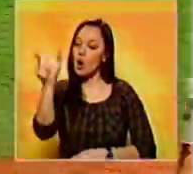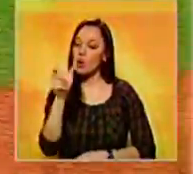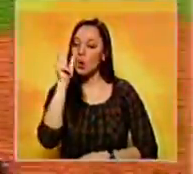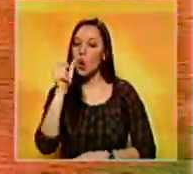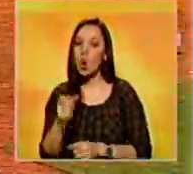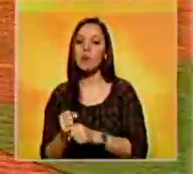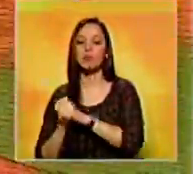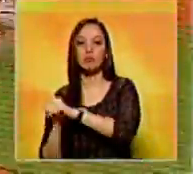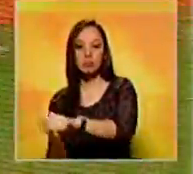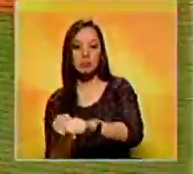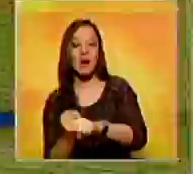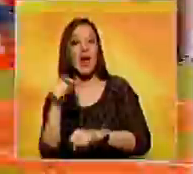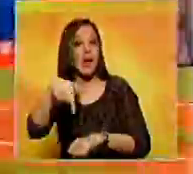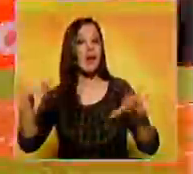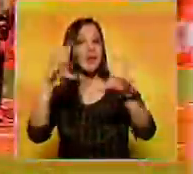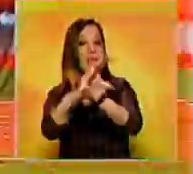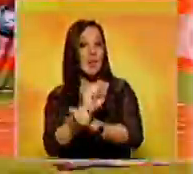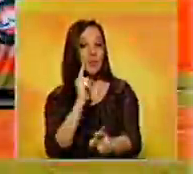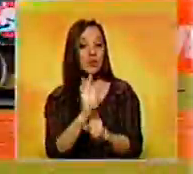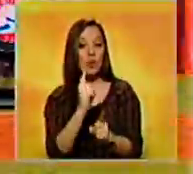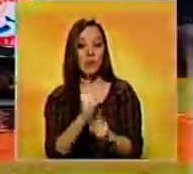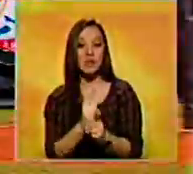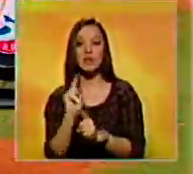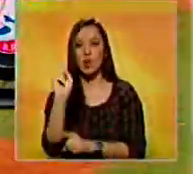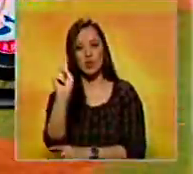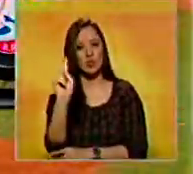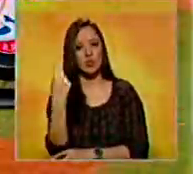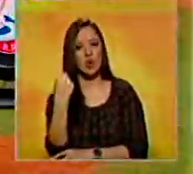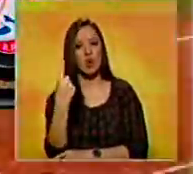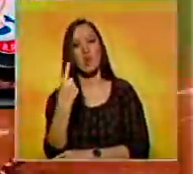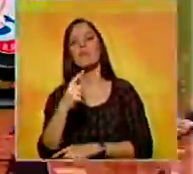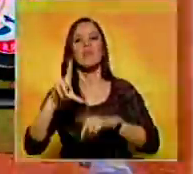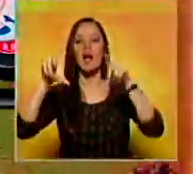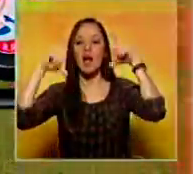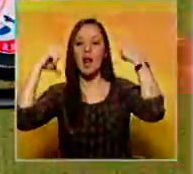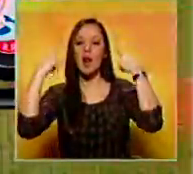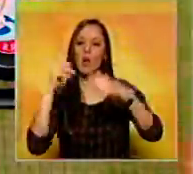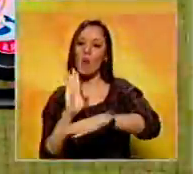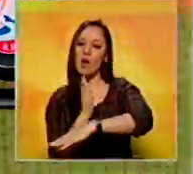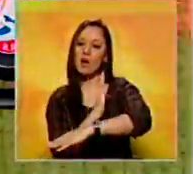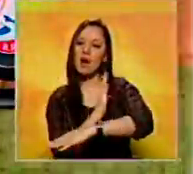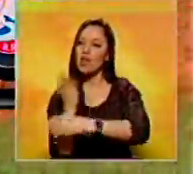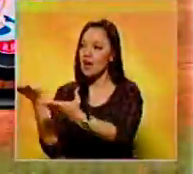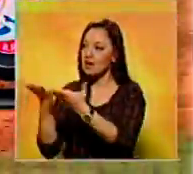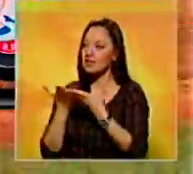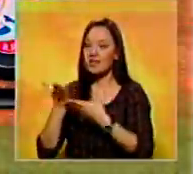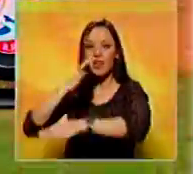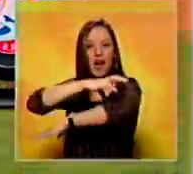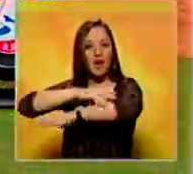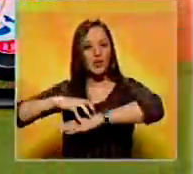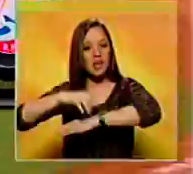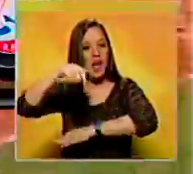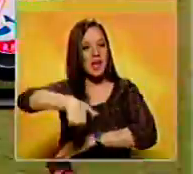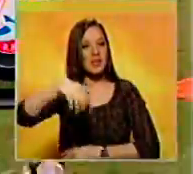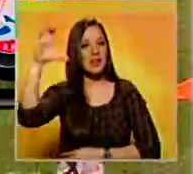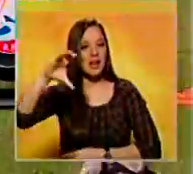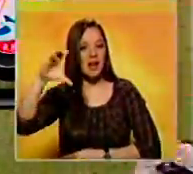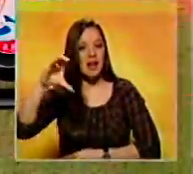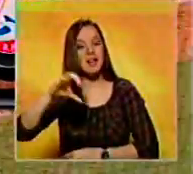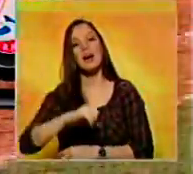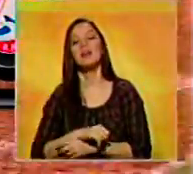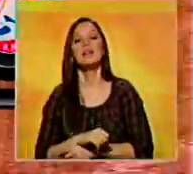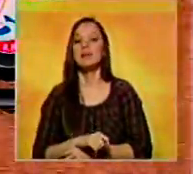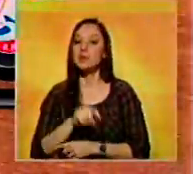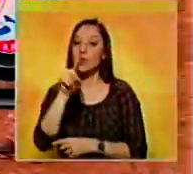un vuelo acerca. Esta noche se disputará un solo encuentro. Los Tiburones de La Guaira reciben a los Tigres de Aragua en el Estadio Universitario, un juego en el que Buddy